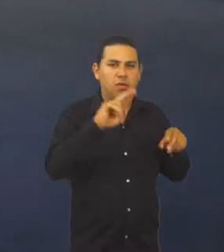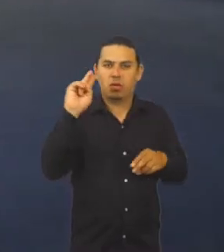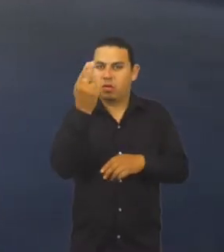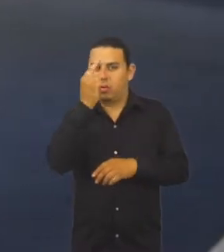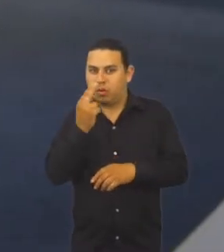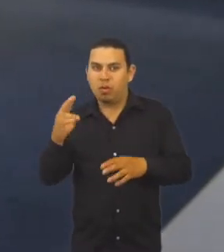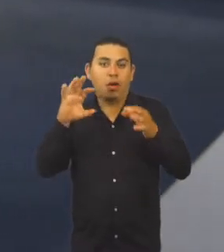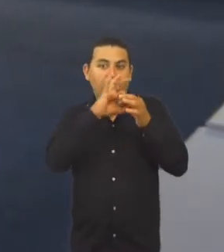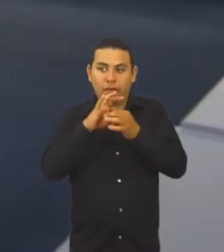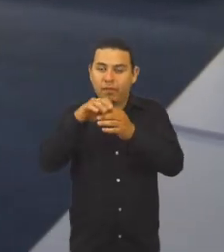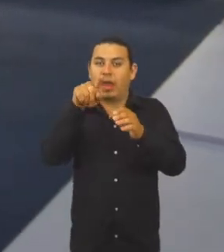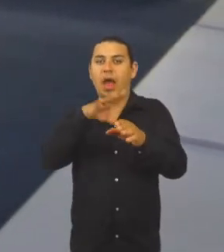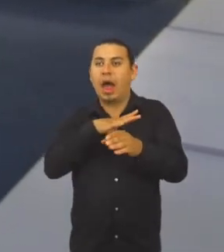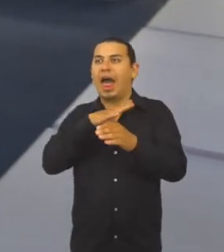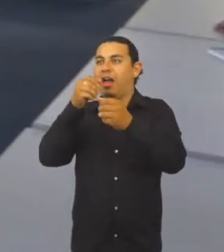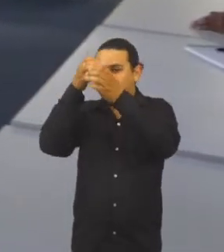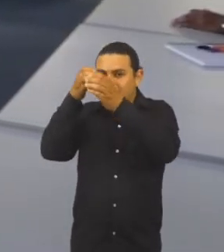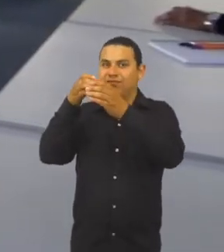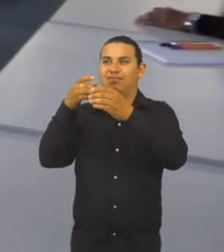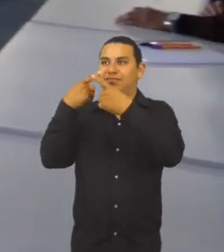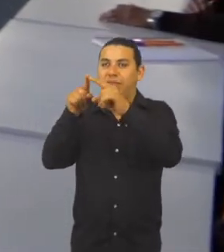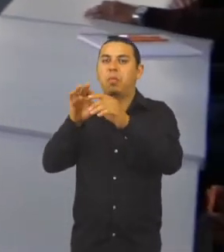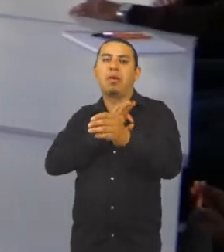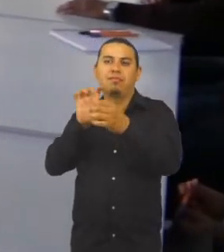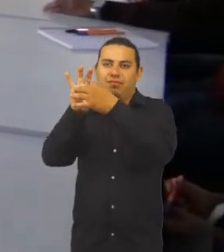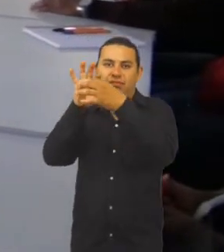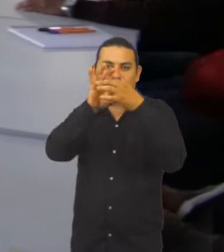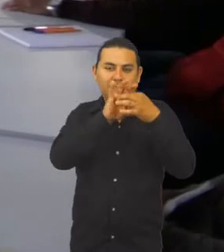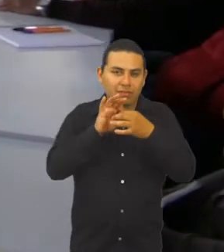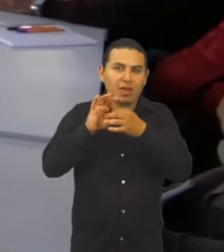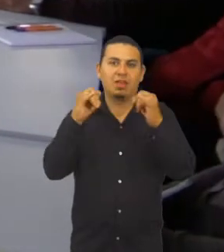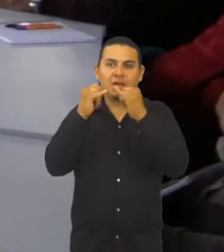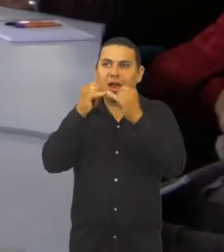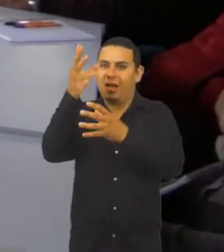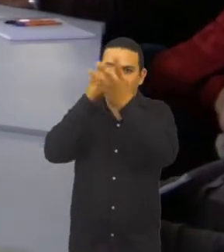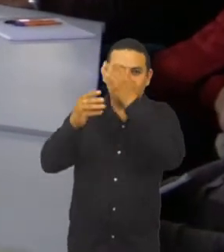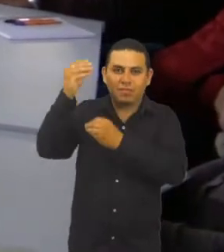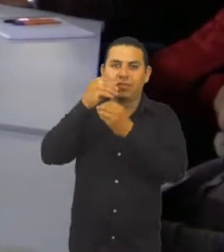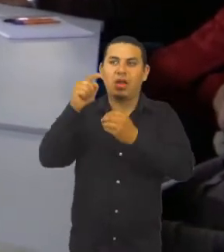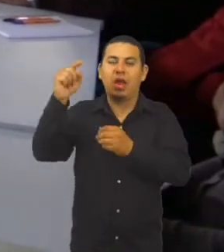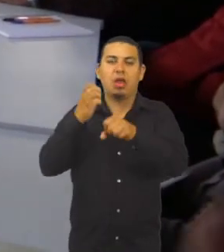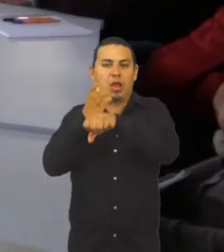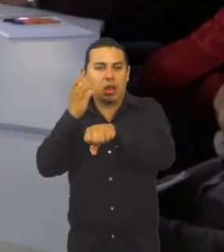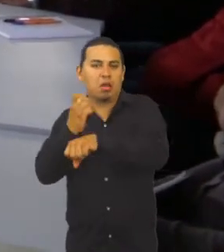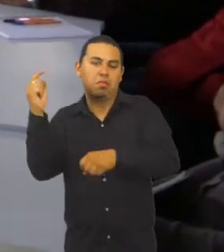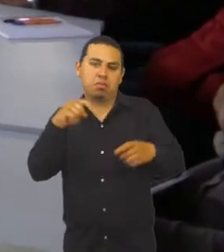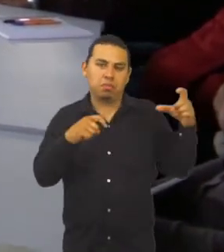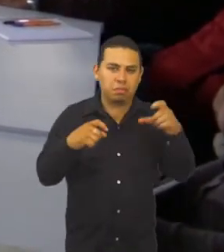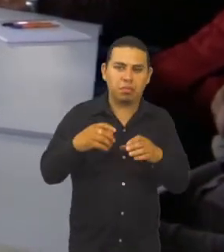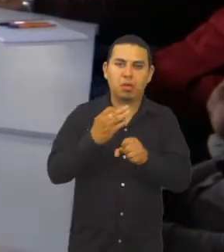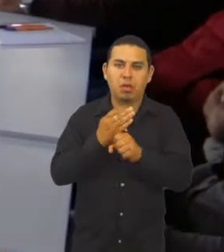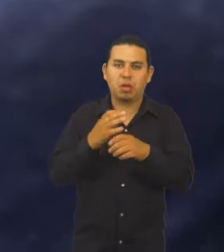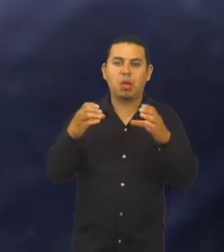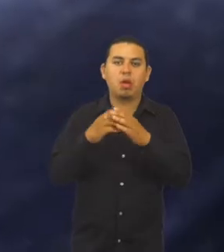misma universidad, tengan vínculos con otros cuerpos académicos de otras instituciones de nuestro propio estado o de otros